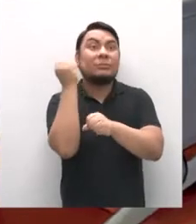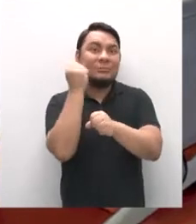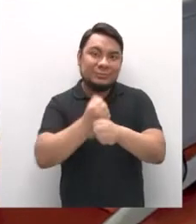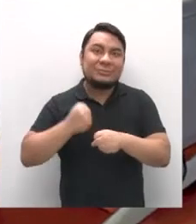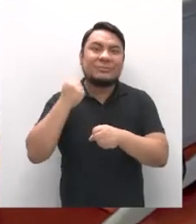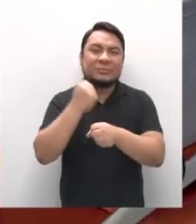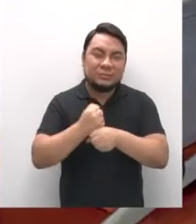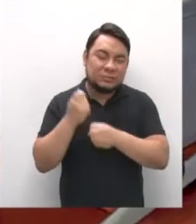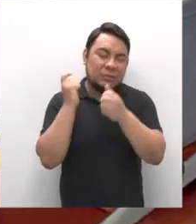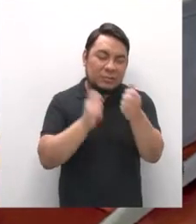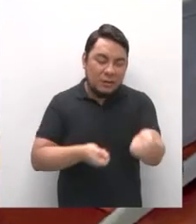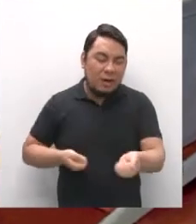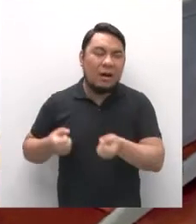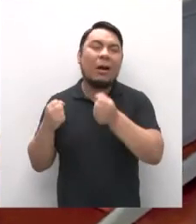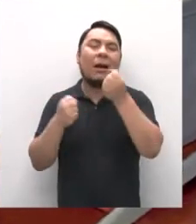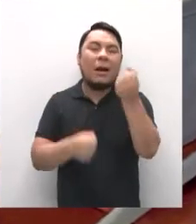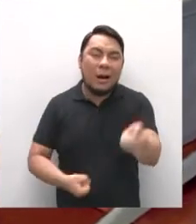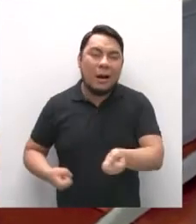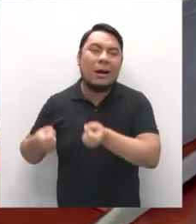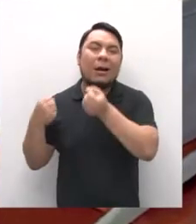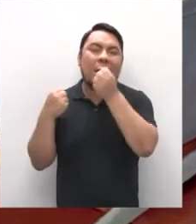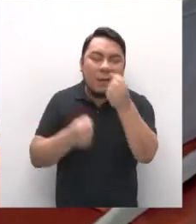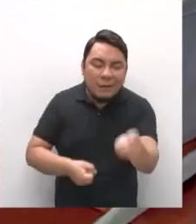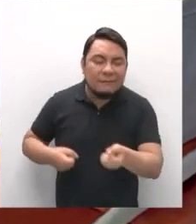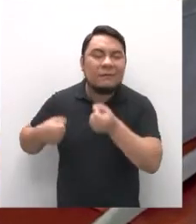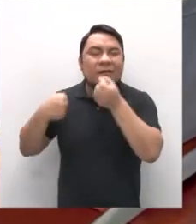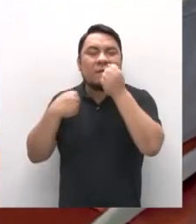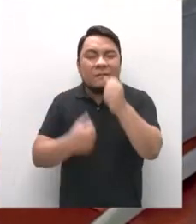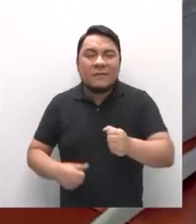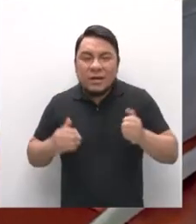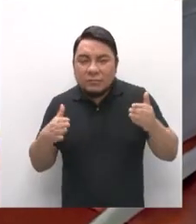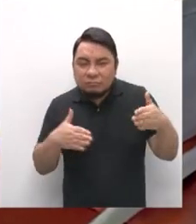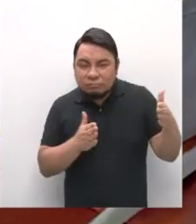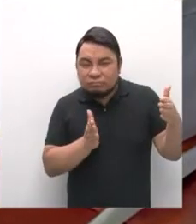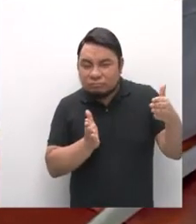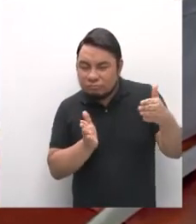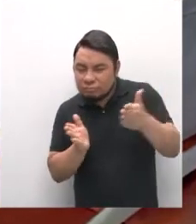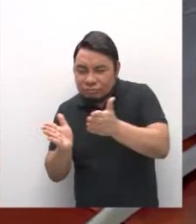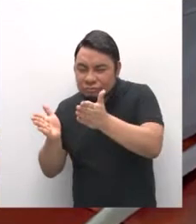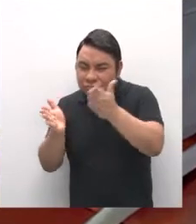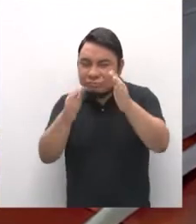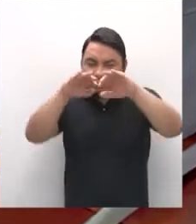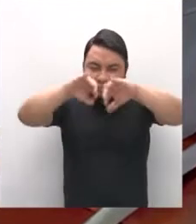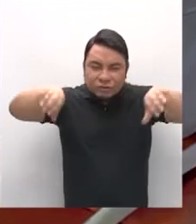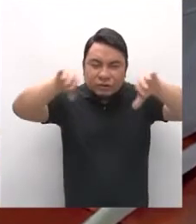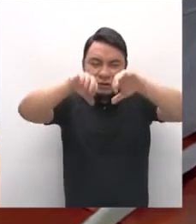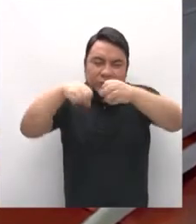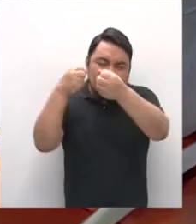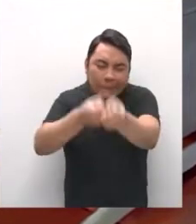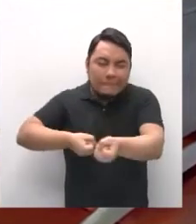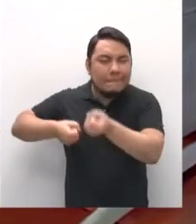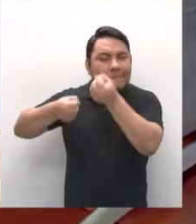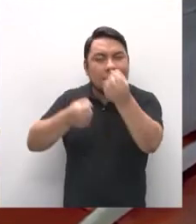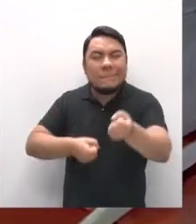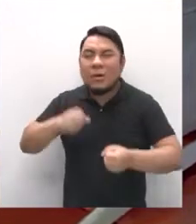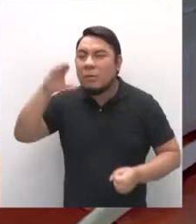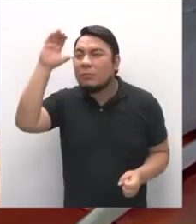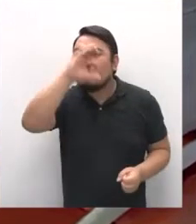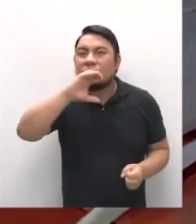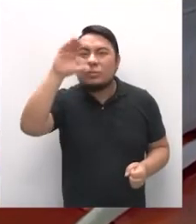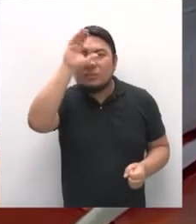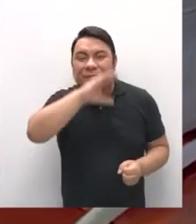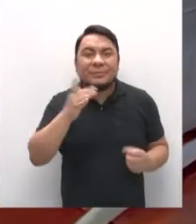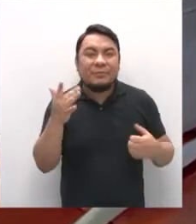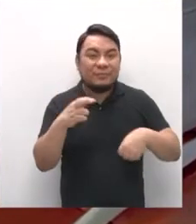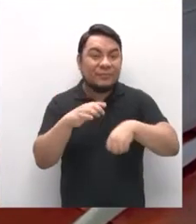montaña, cavaban y cavaban, formando laberintos y socavones buscando minerales. El trabajo